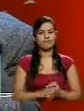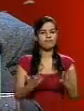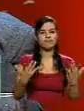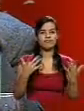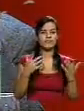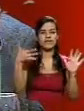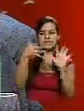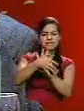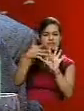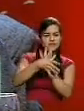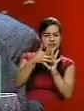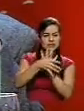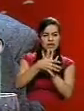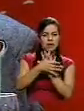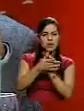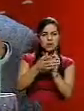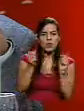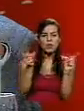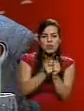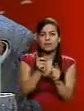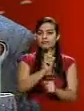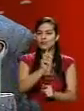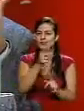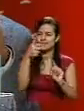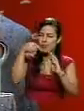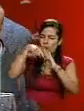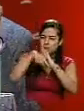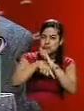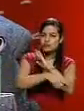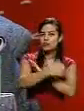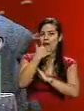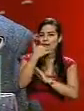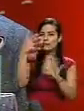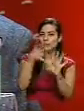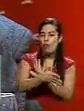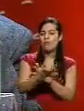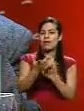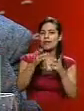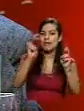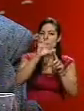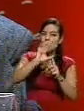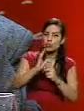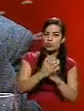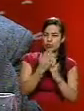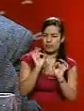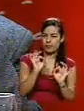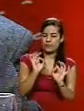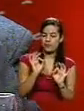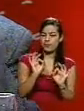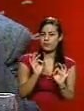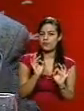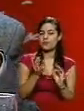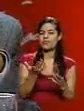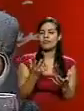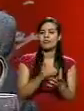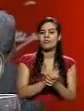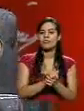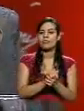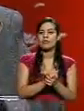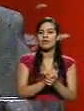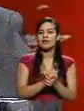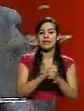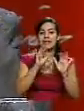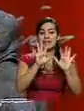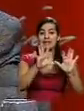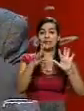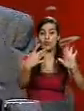que normalmente se trata. Desde el punto de vista, digamos, de la ruptura del orden colonial, es que es la fecha en la que el